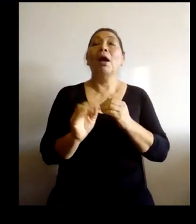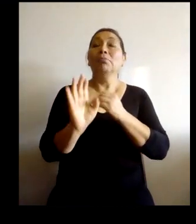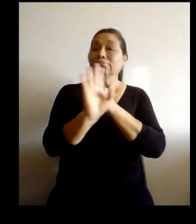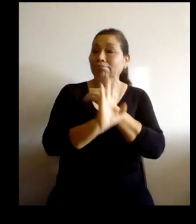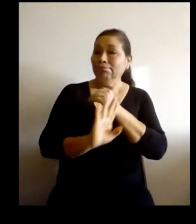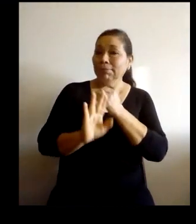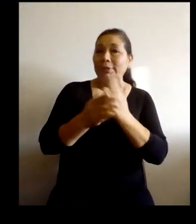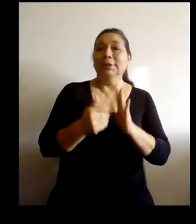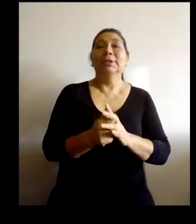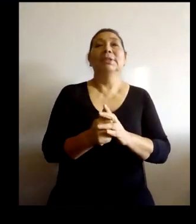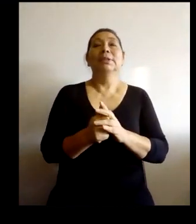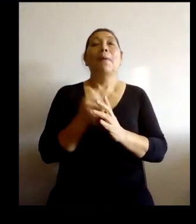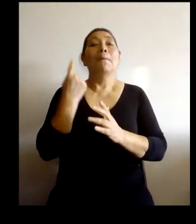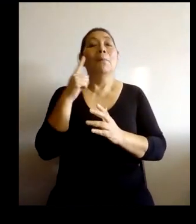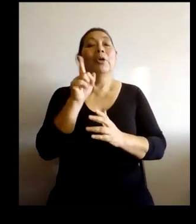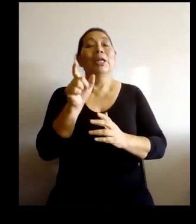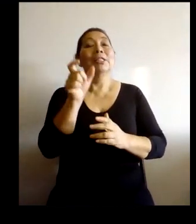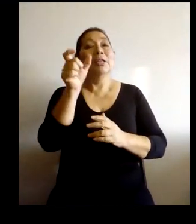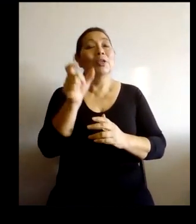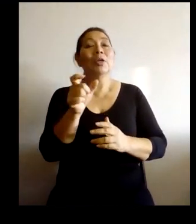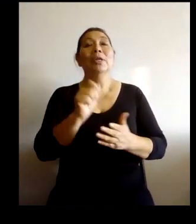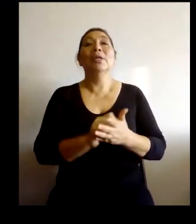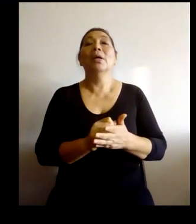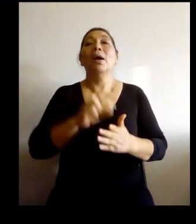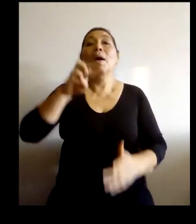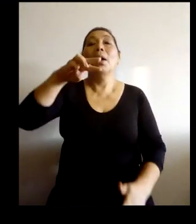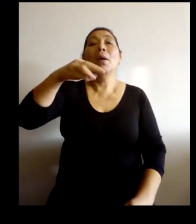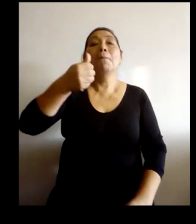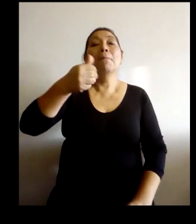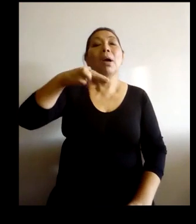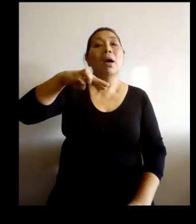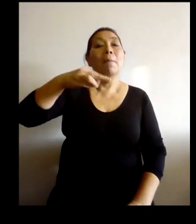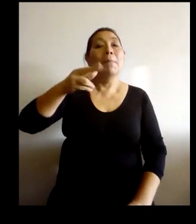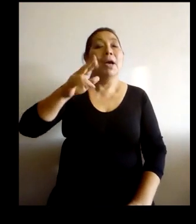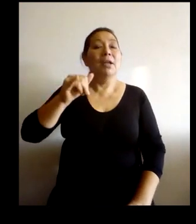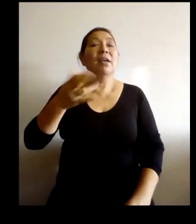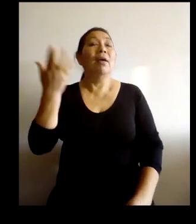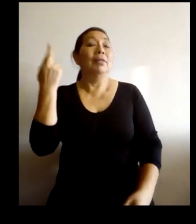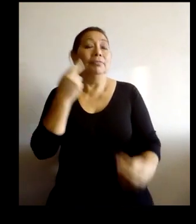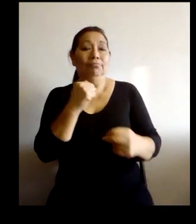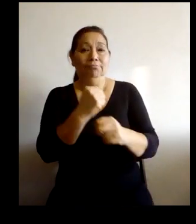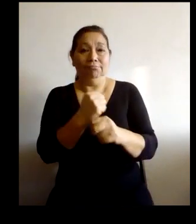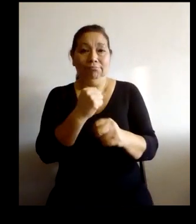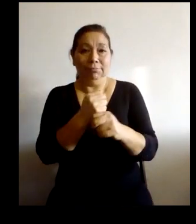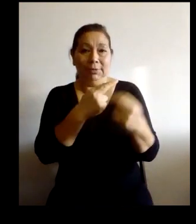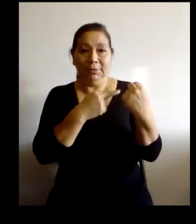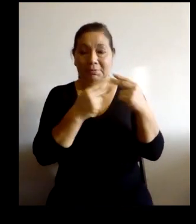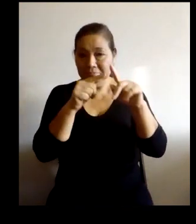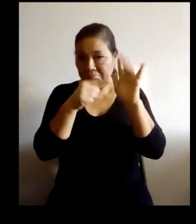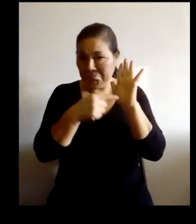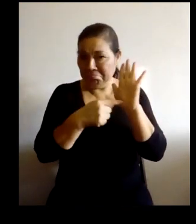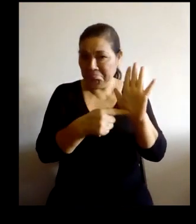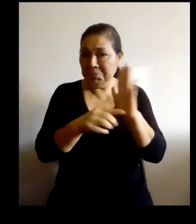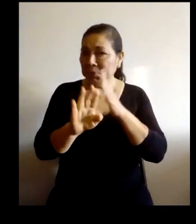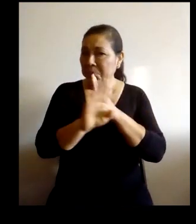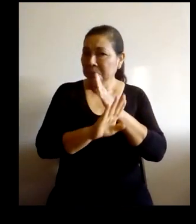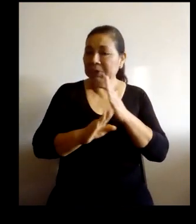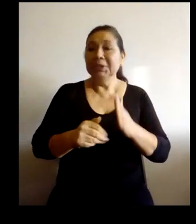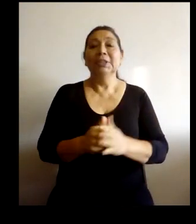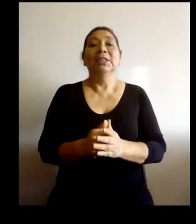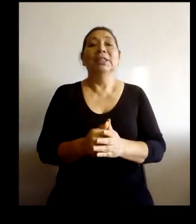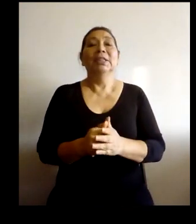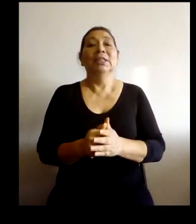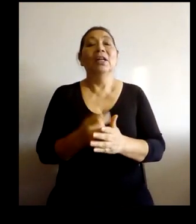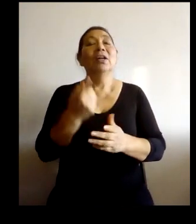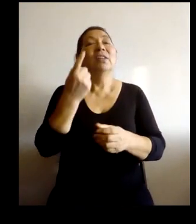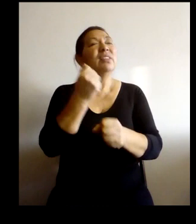amparo, del señor Genaro Salazar Mamani. Genaro Salazar Mamani ha ocupado los cargos indicados que están en este cuadro, que básicamente son